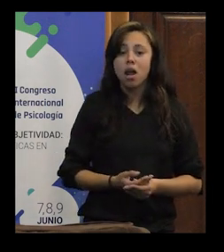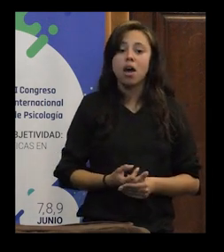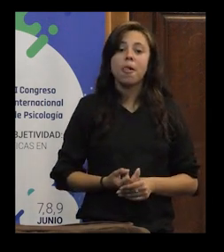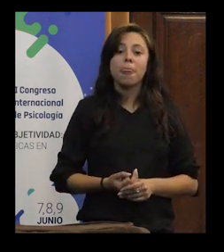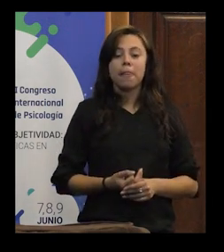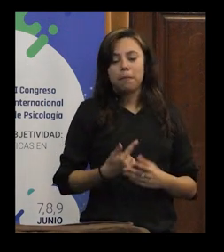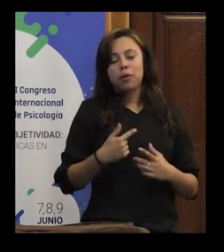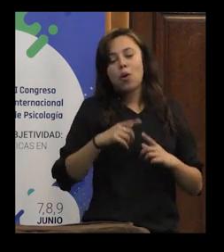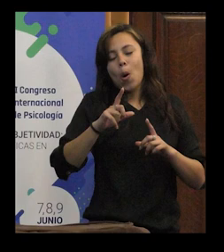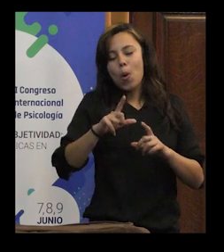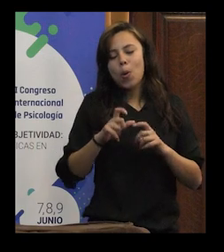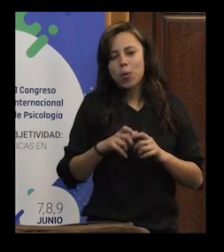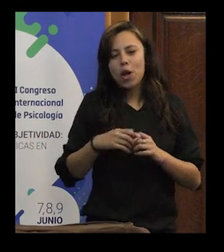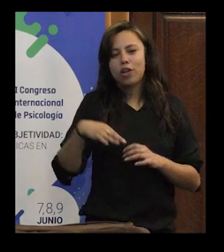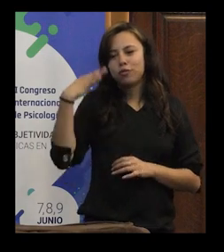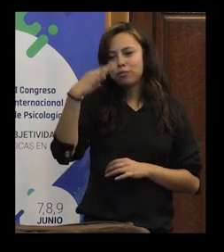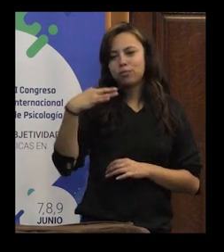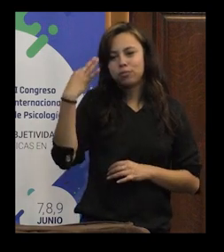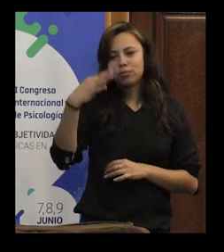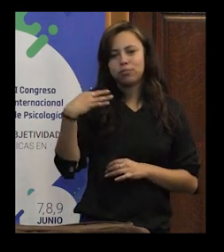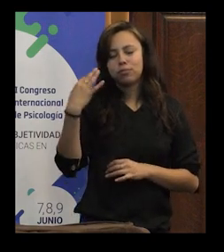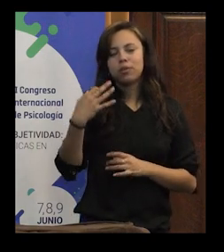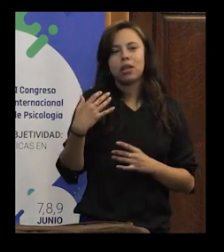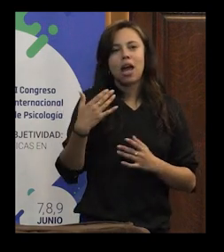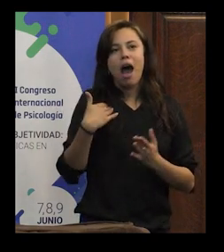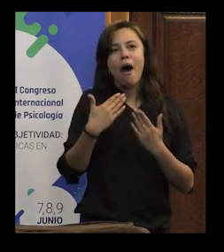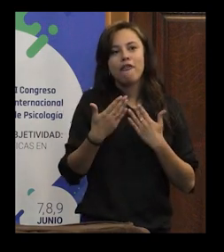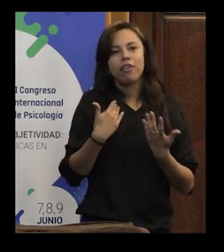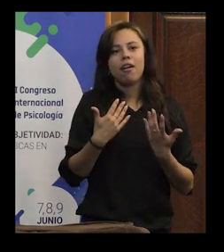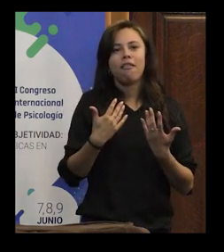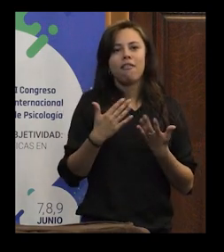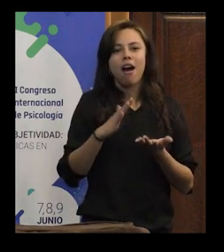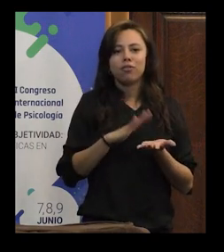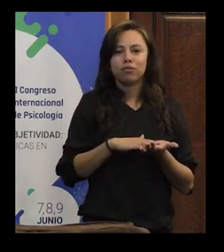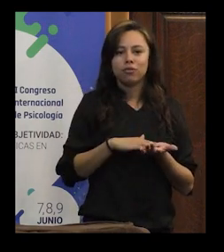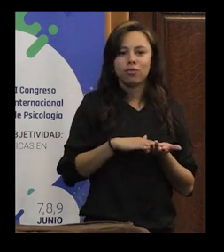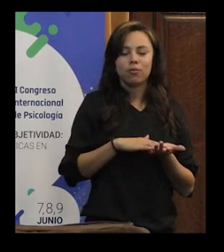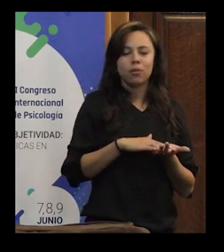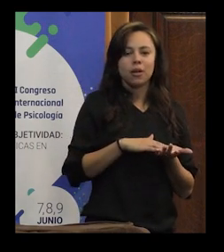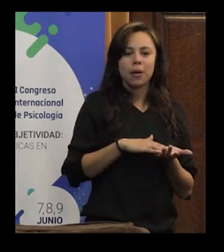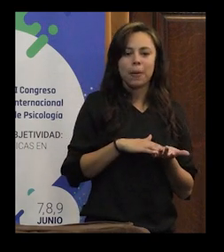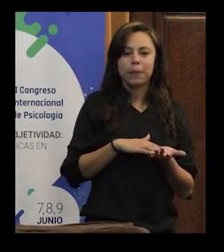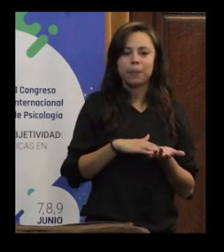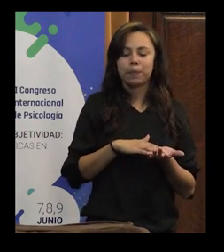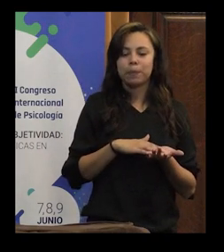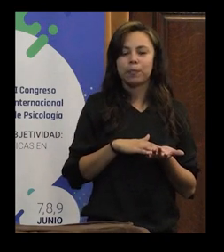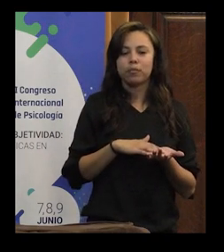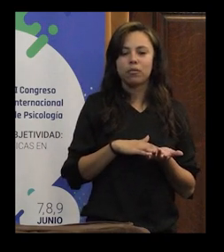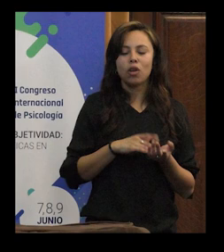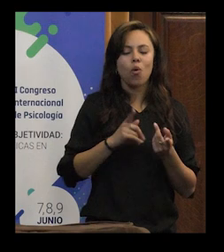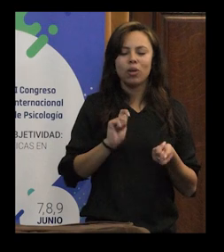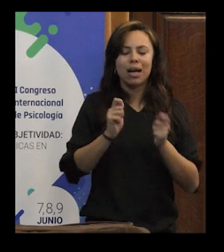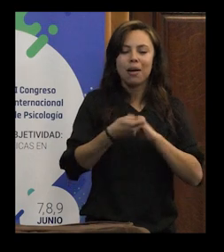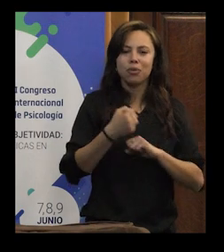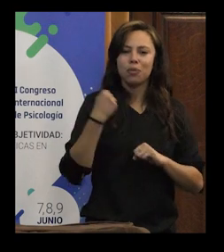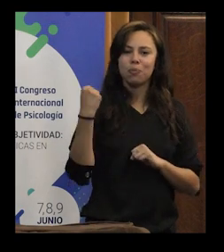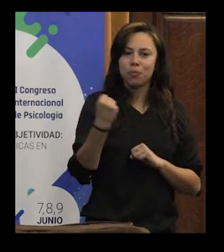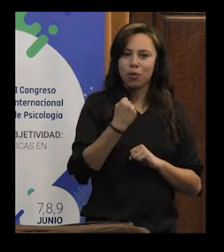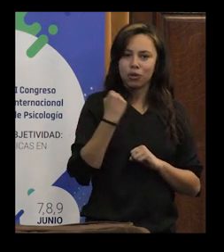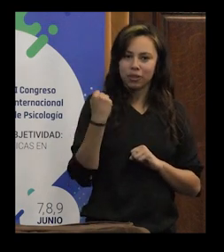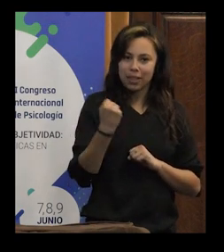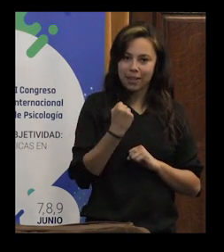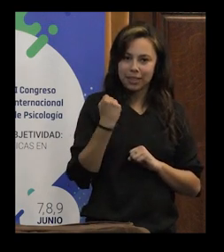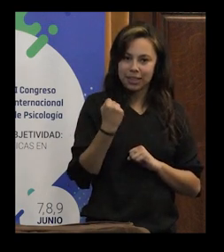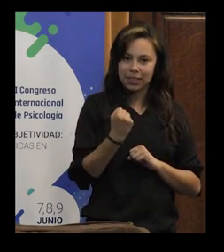incluso omnipresentes y su inclusión marca una transformación muy grande en el propio campo